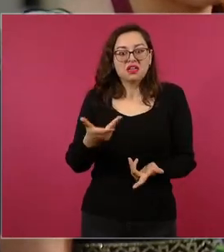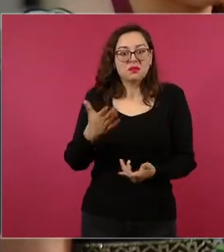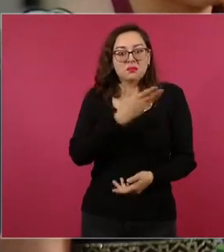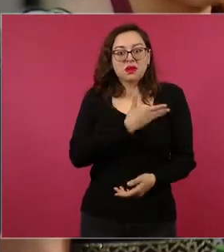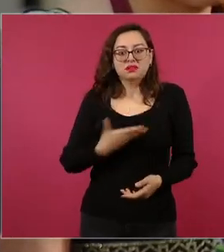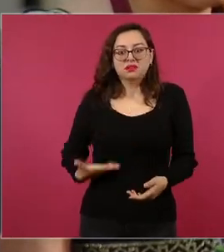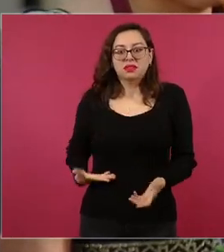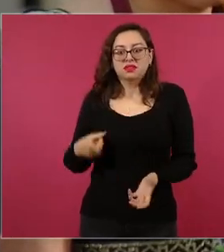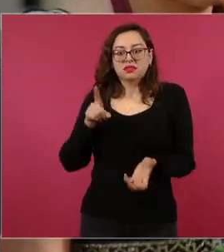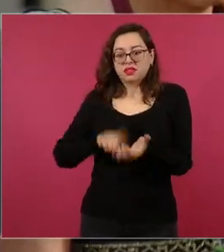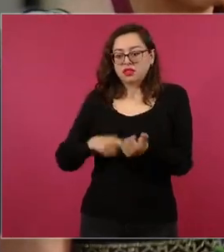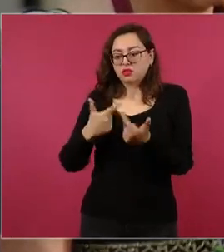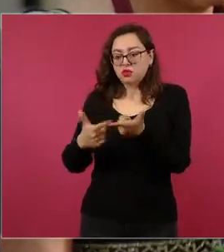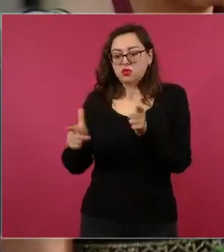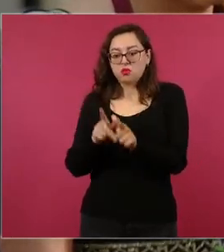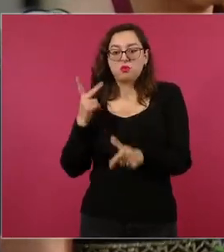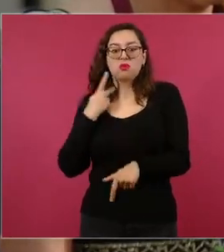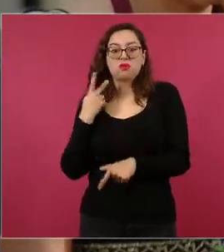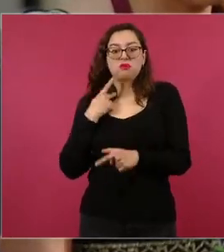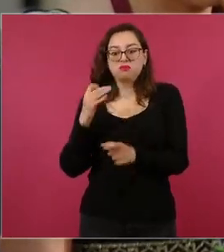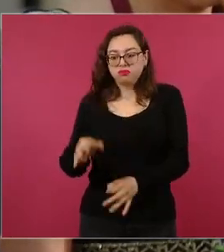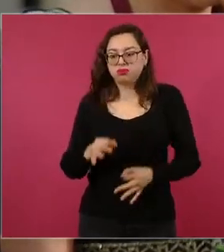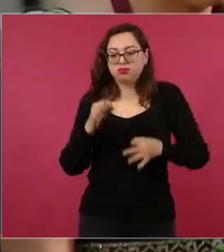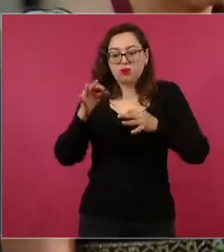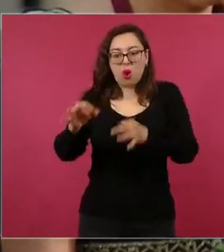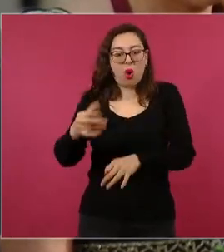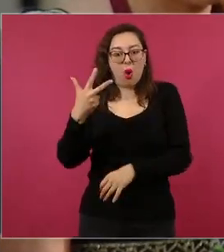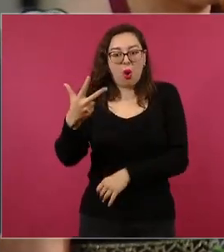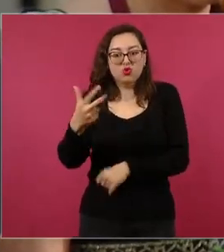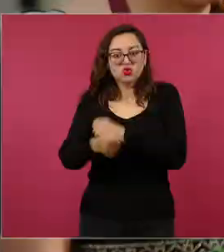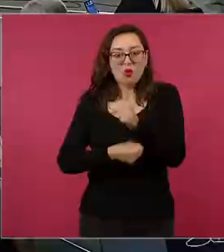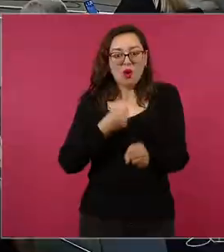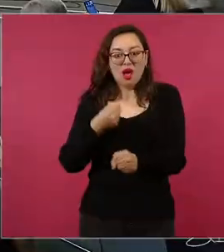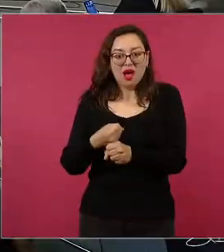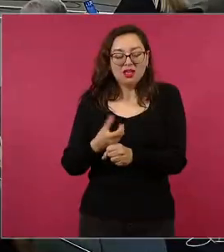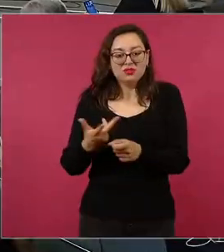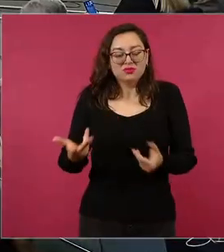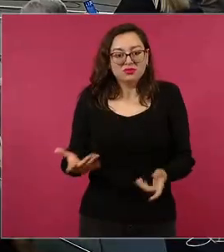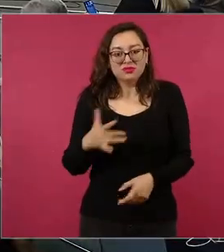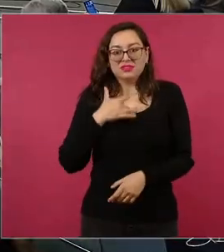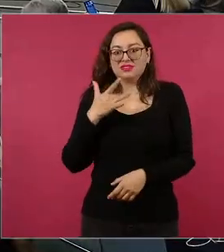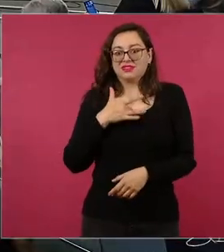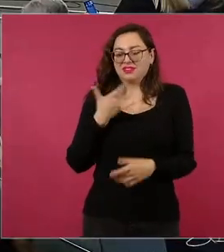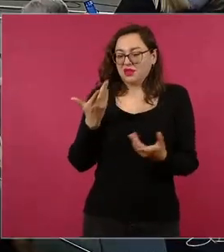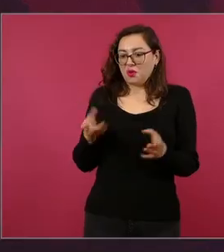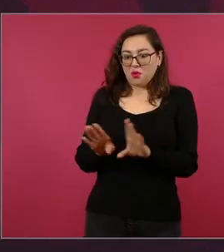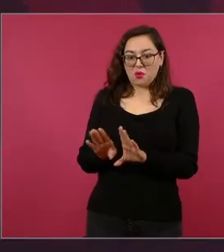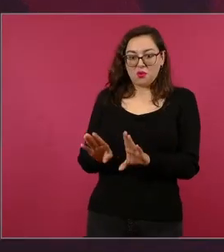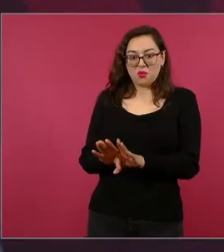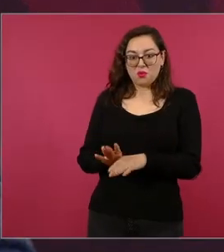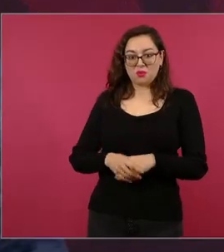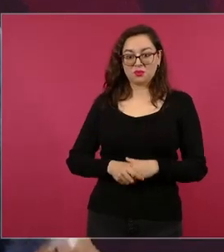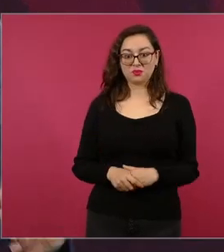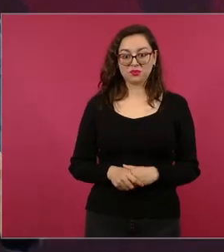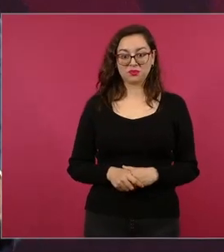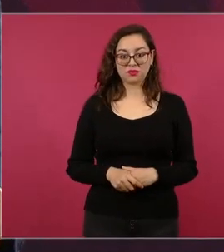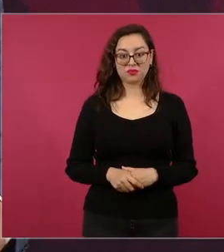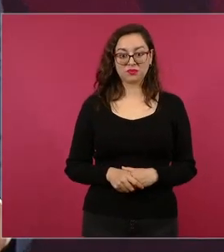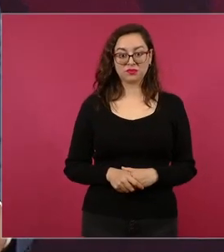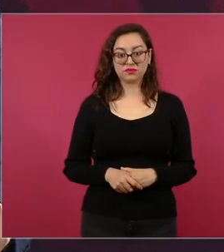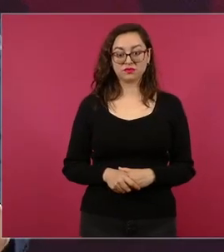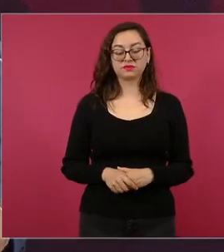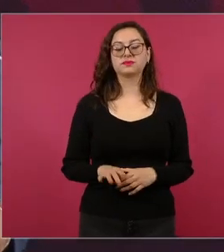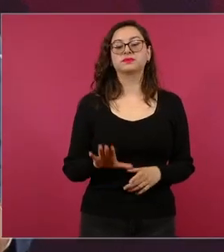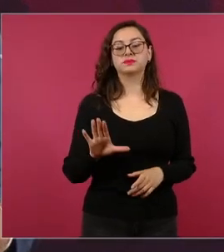partido 8 años más. ¿Algún comentario sobre estas modificaciones al tricolor? A ver. Primero, ¿qué